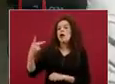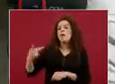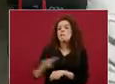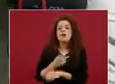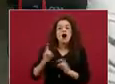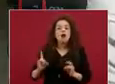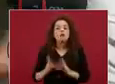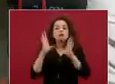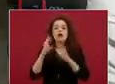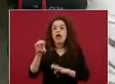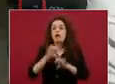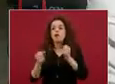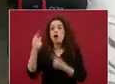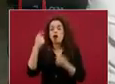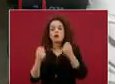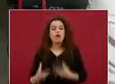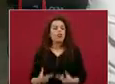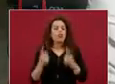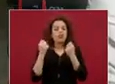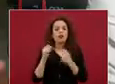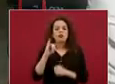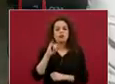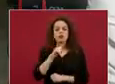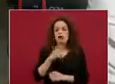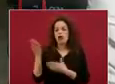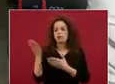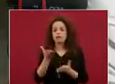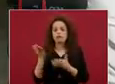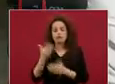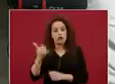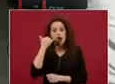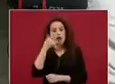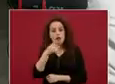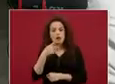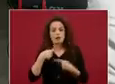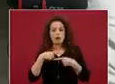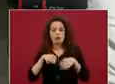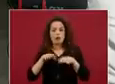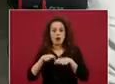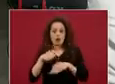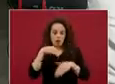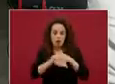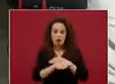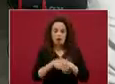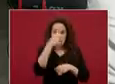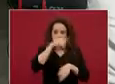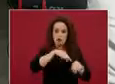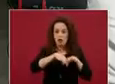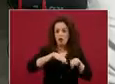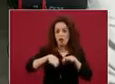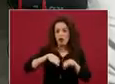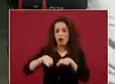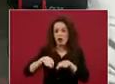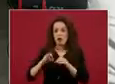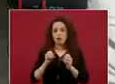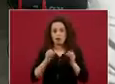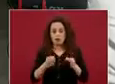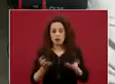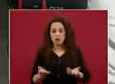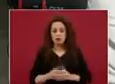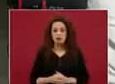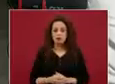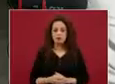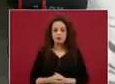caso omiso y ya comienzan a solicitarles a sus empleados que regresen a las